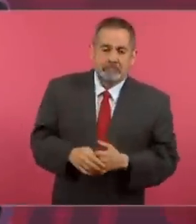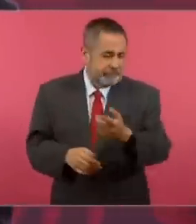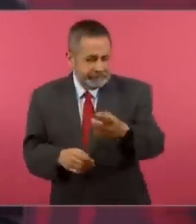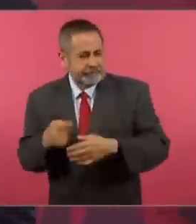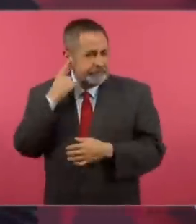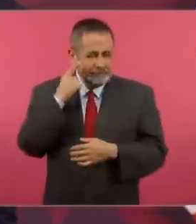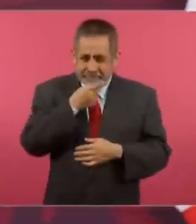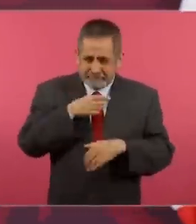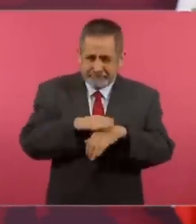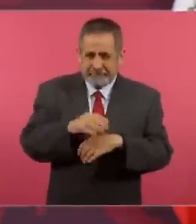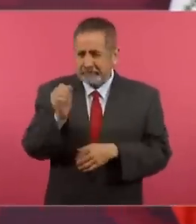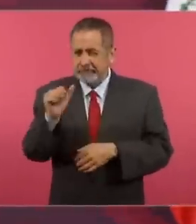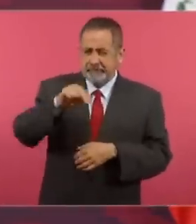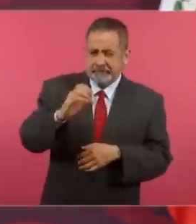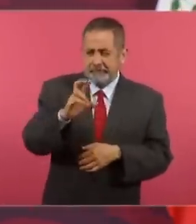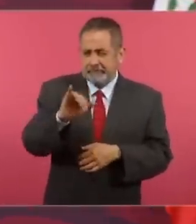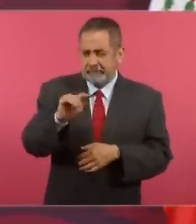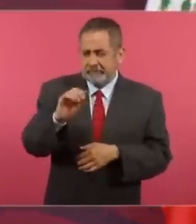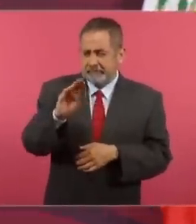hablas de San Cristóbal